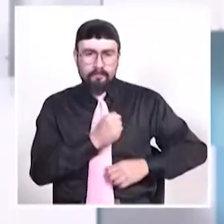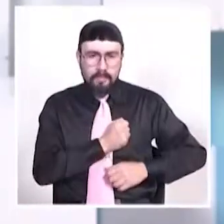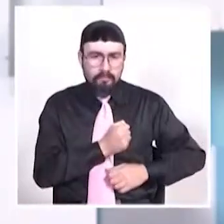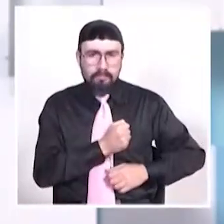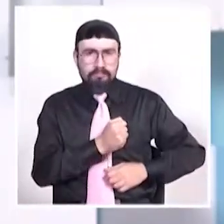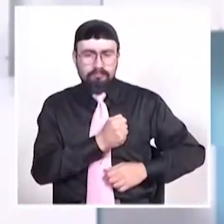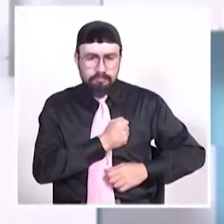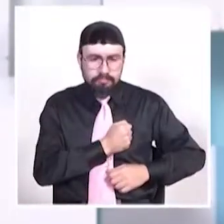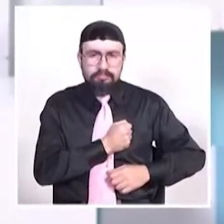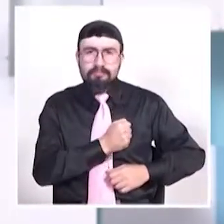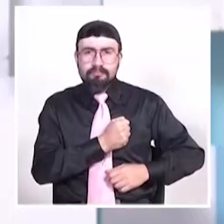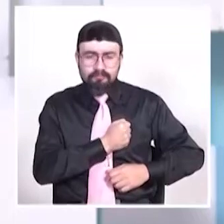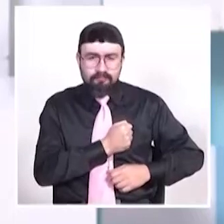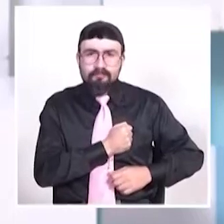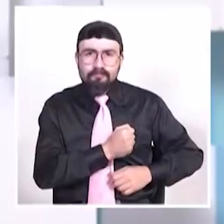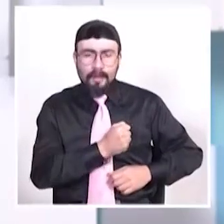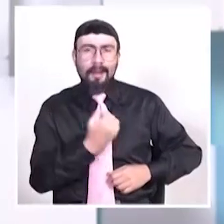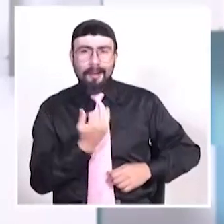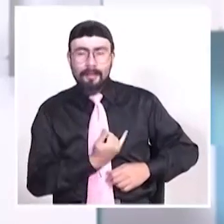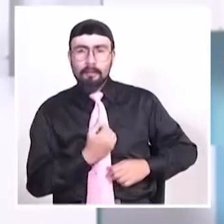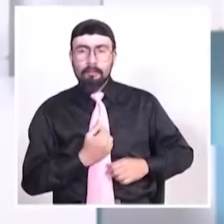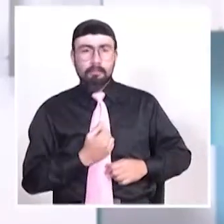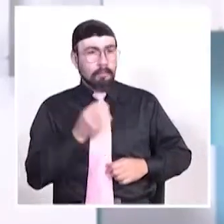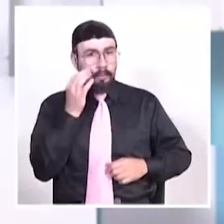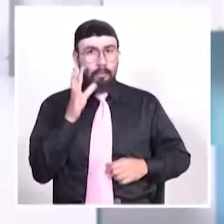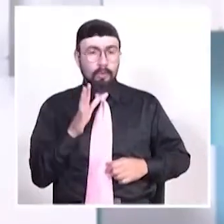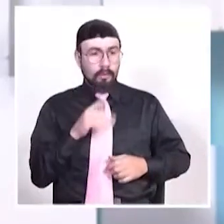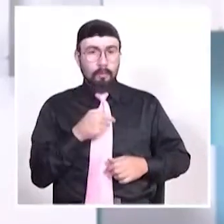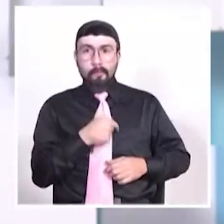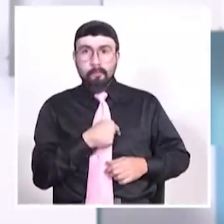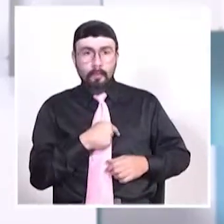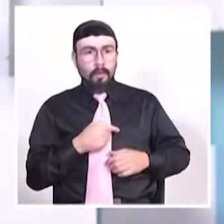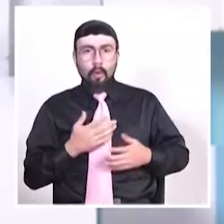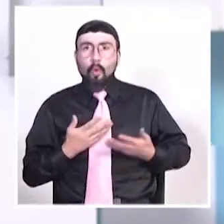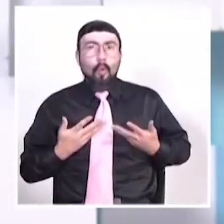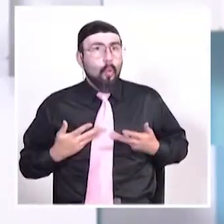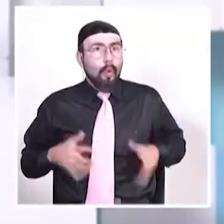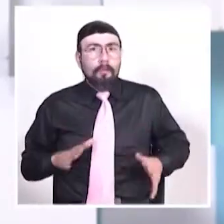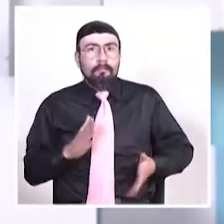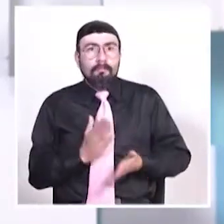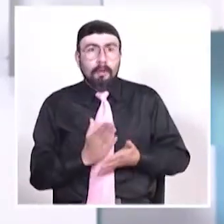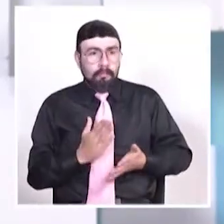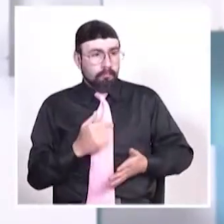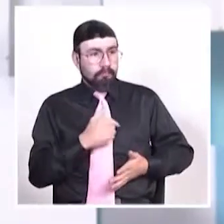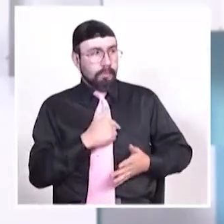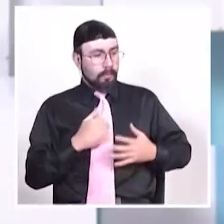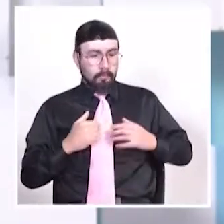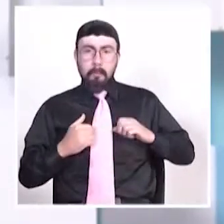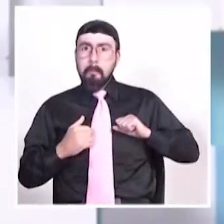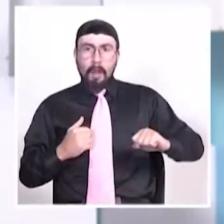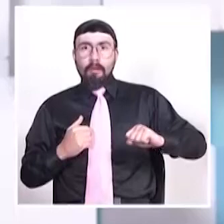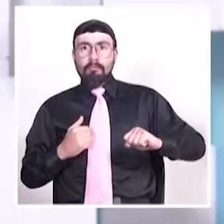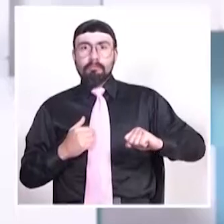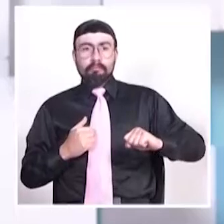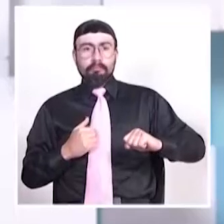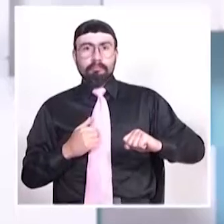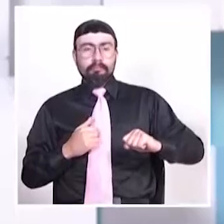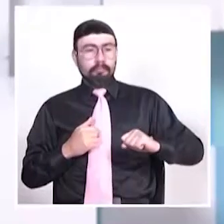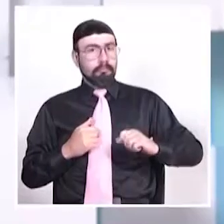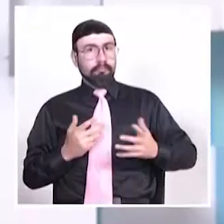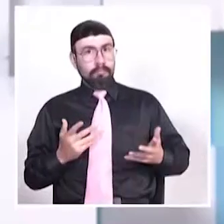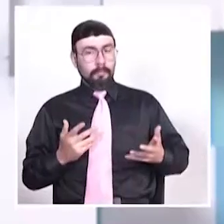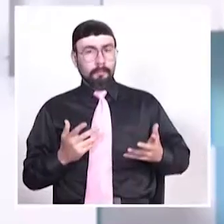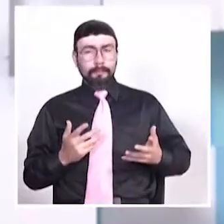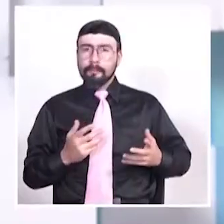ella en cualquier momento puede sufrir un ataque pues por cualquier razón, entre otras, una